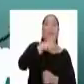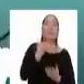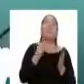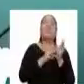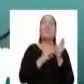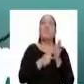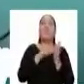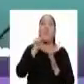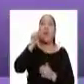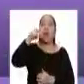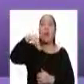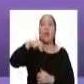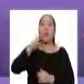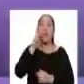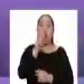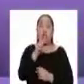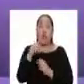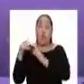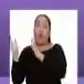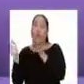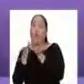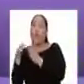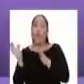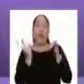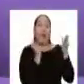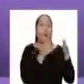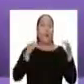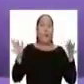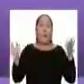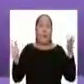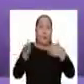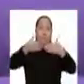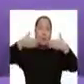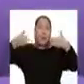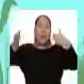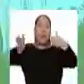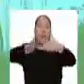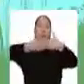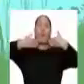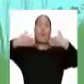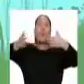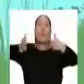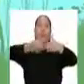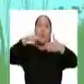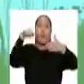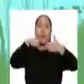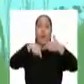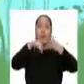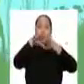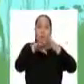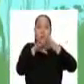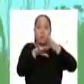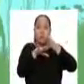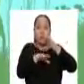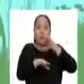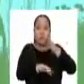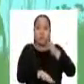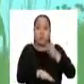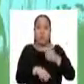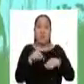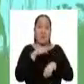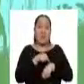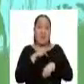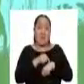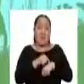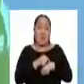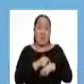dos corrientes de aire se encuentran y crean una zona de alta presión. El aire desciende, produciendo un tiempo